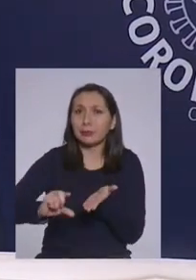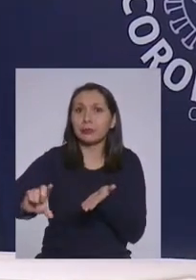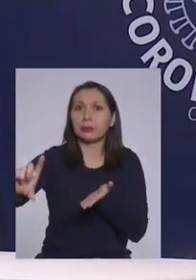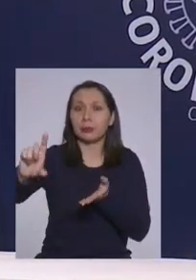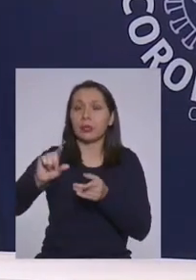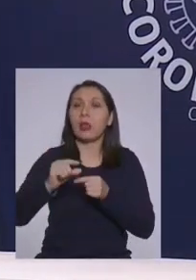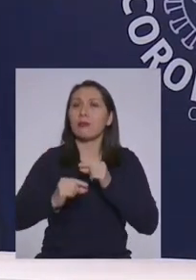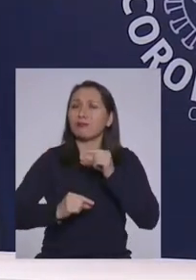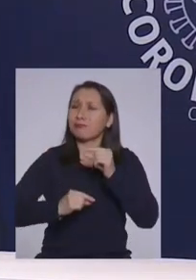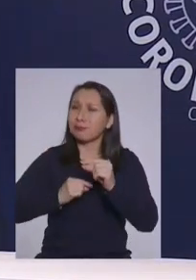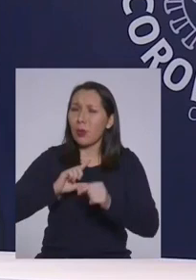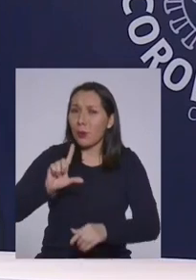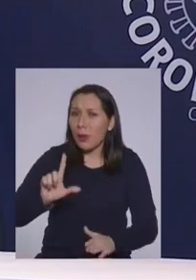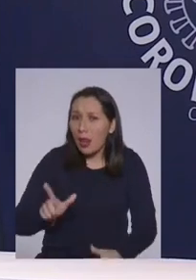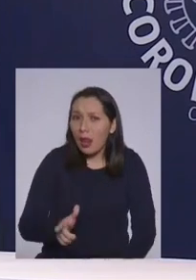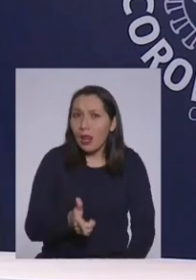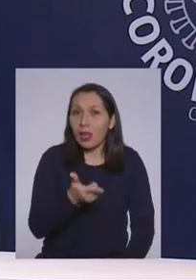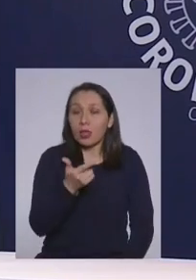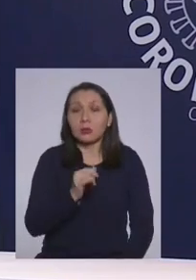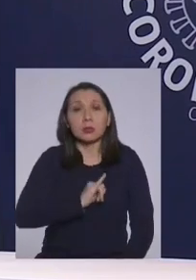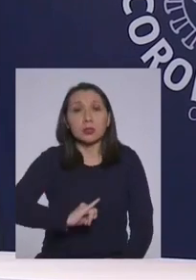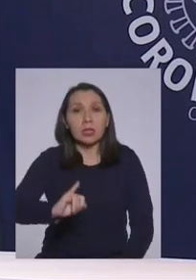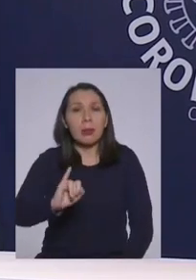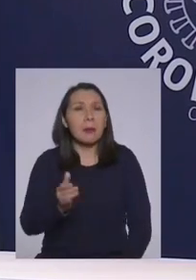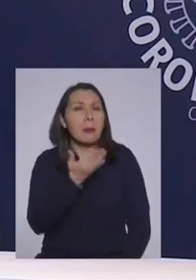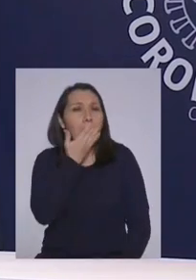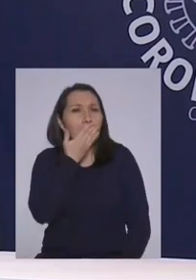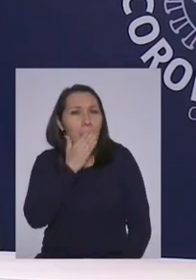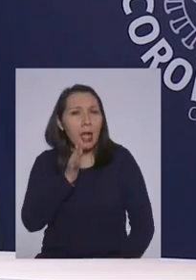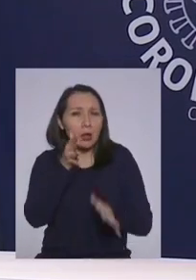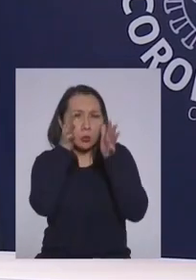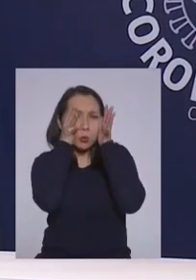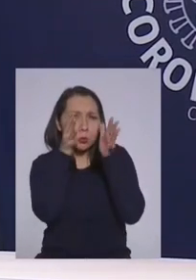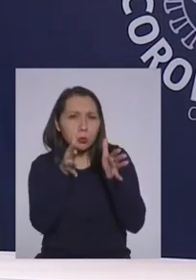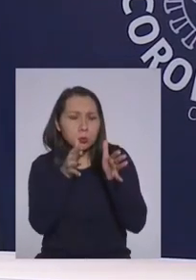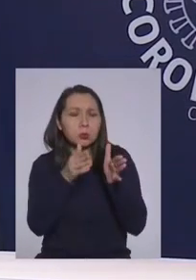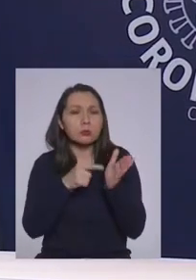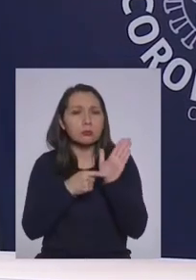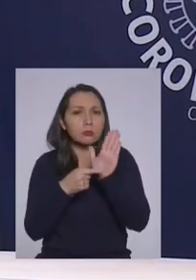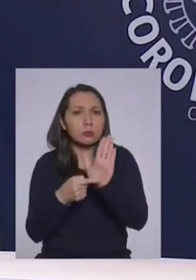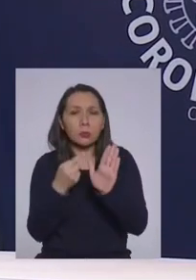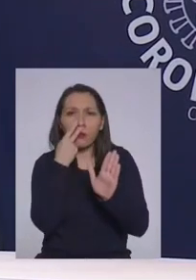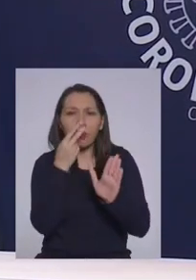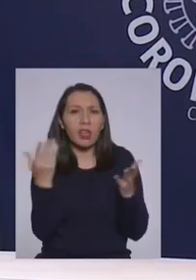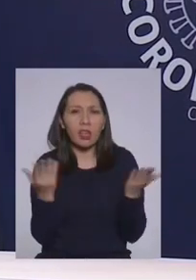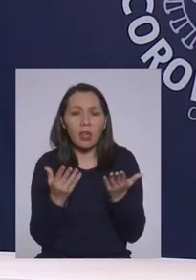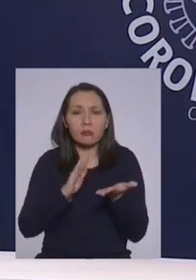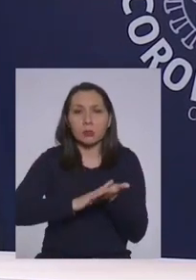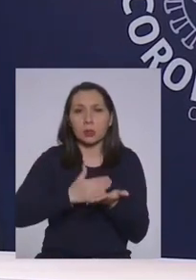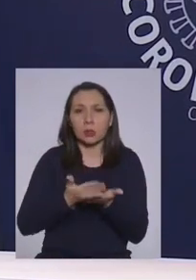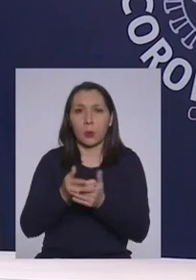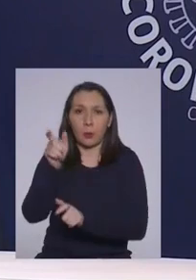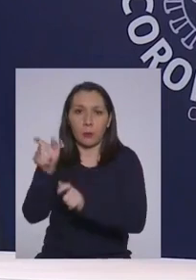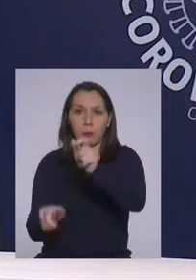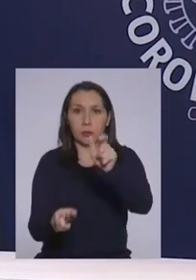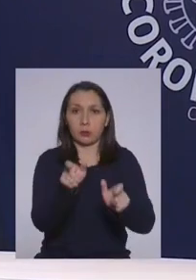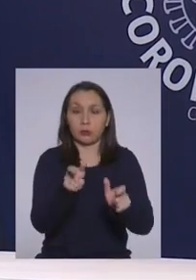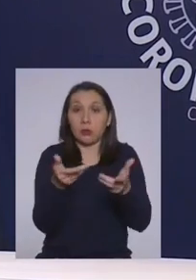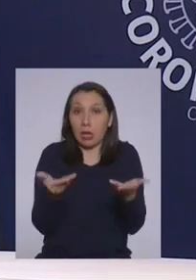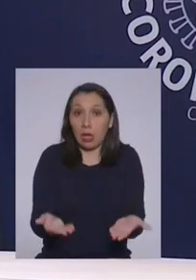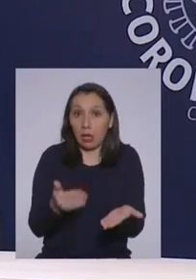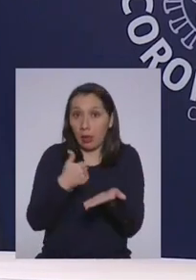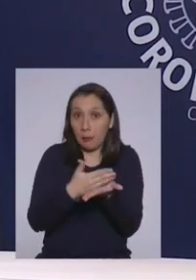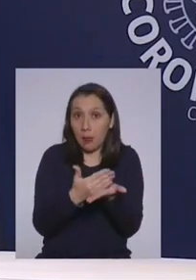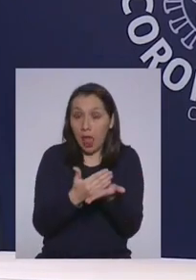progresivamente, paulatinamente, siempre privilegiando y poniendo sobre la mesa la salud de las personas. Y en este